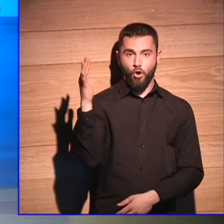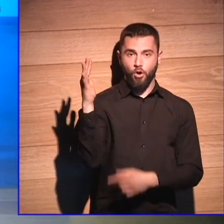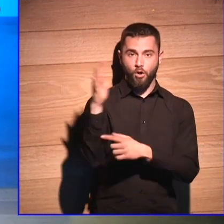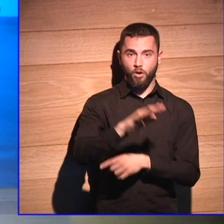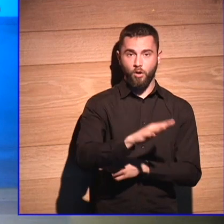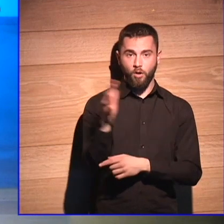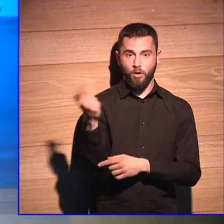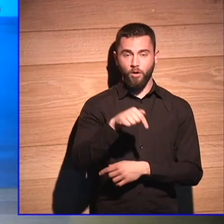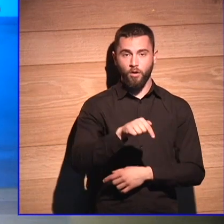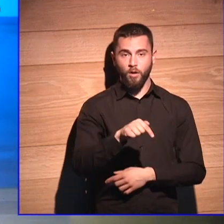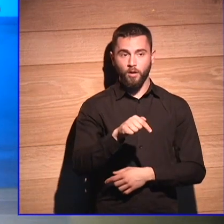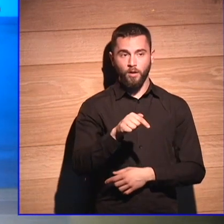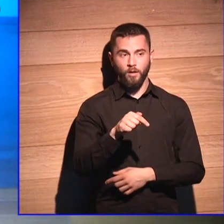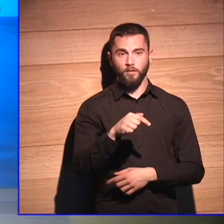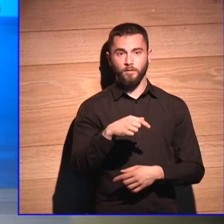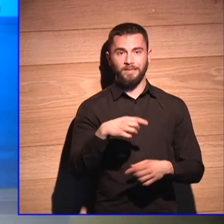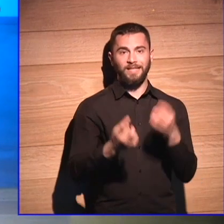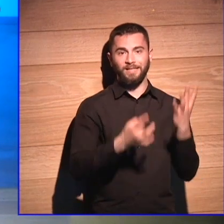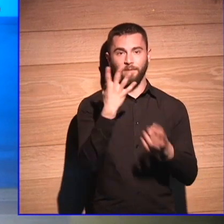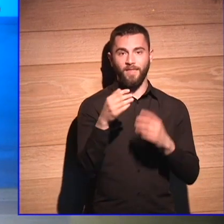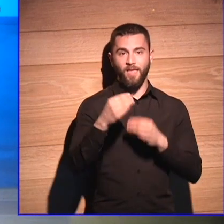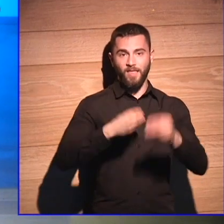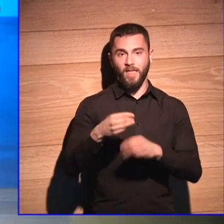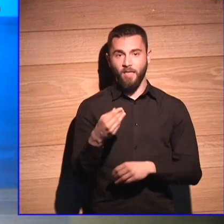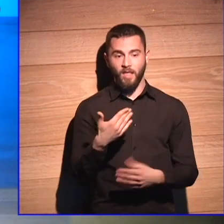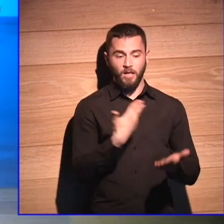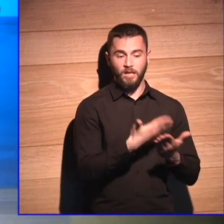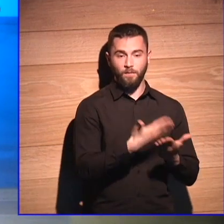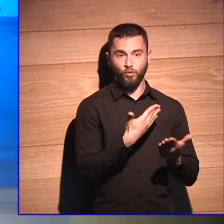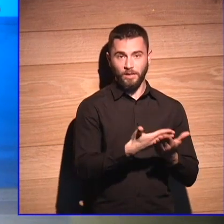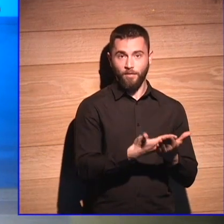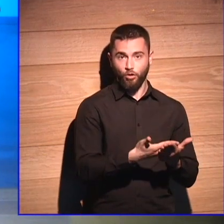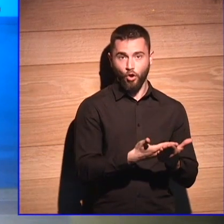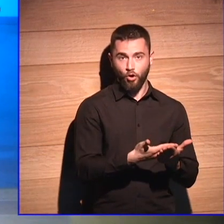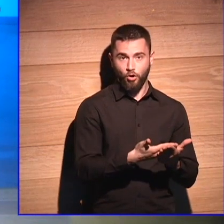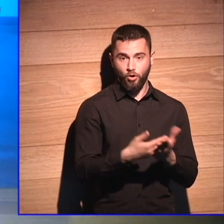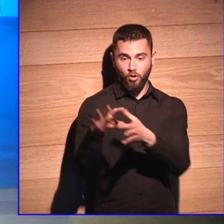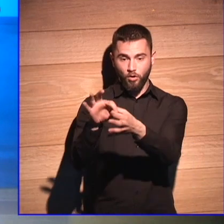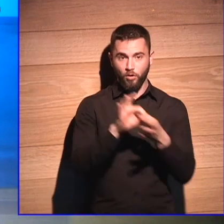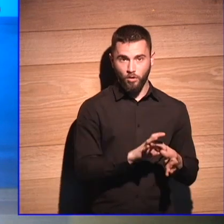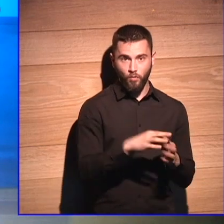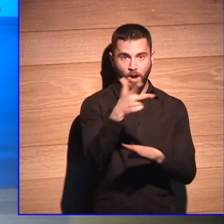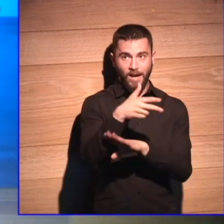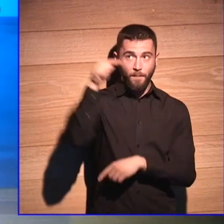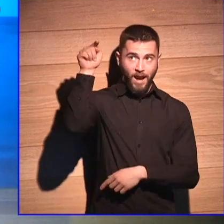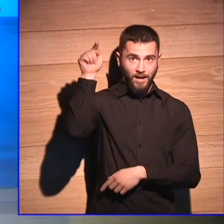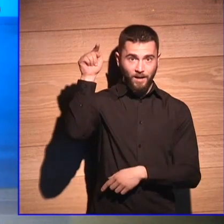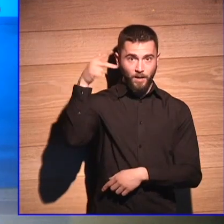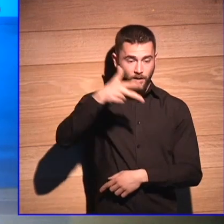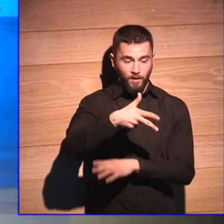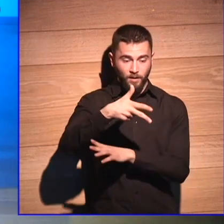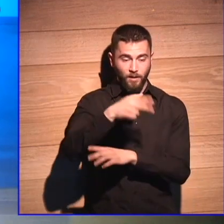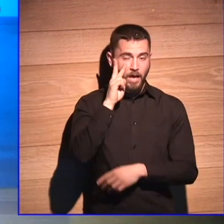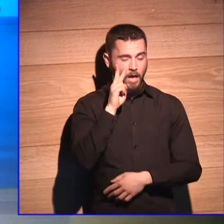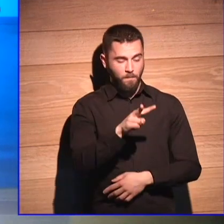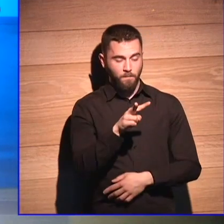se ejercita en la tarea, modificando ligeramente la demostración que le han hecho y con una cámara que está allá arriba ve